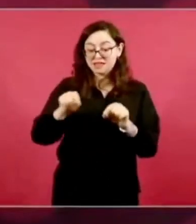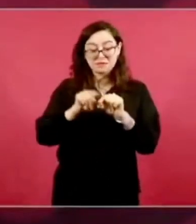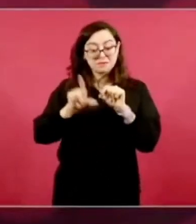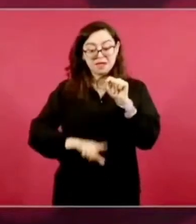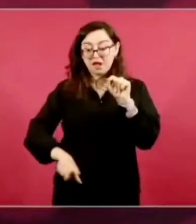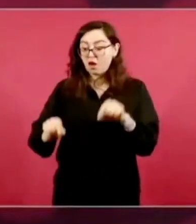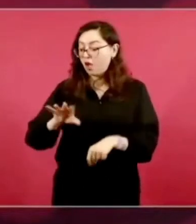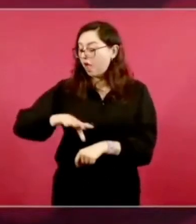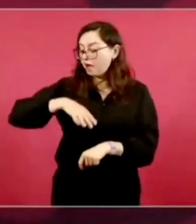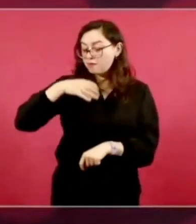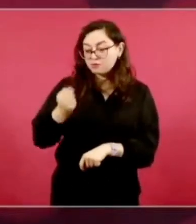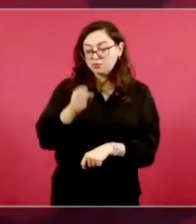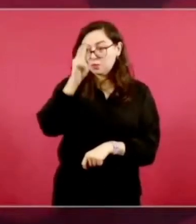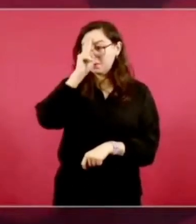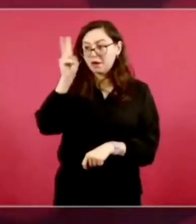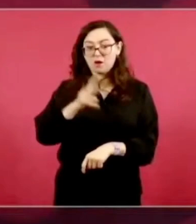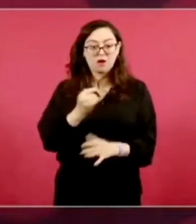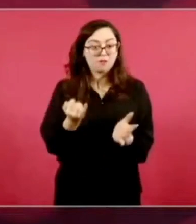más